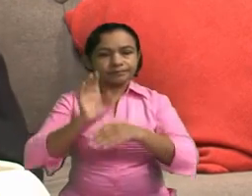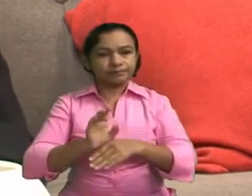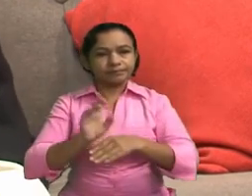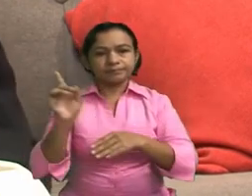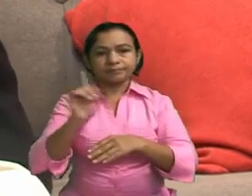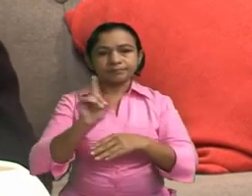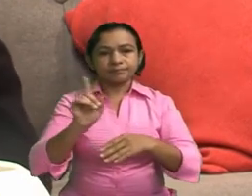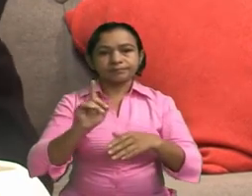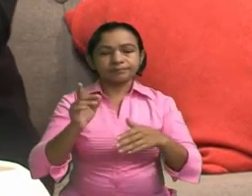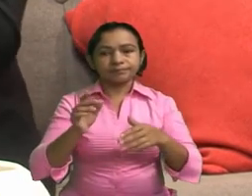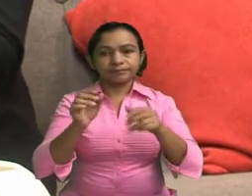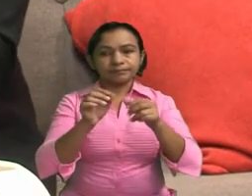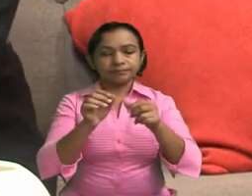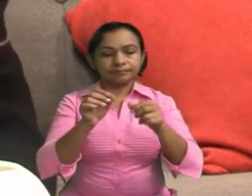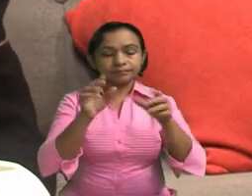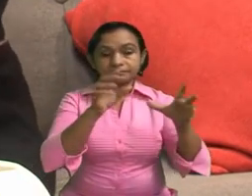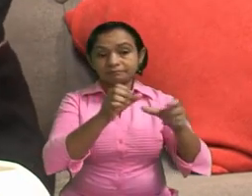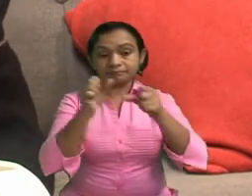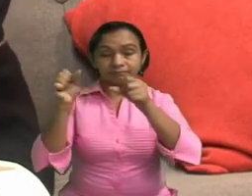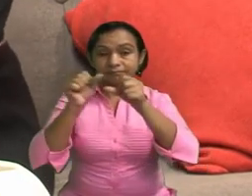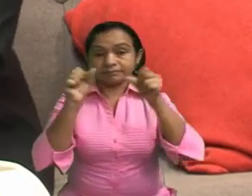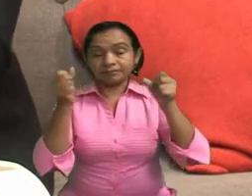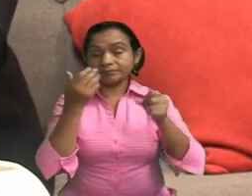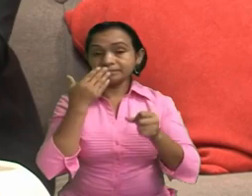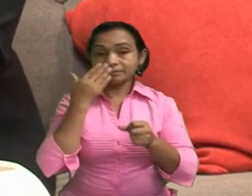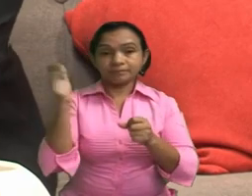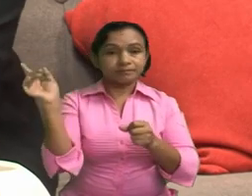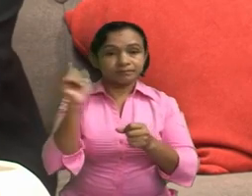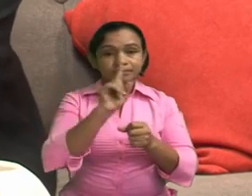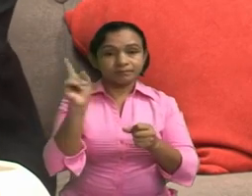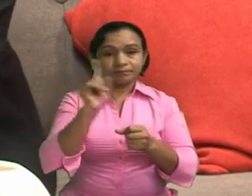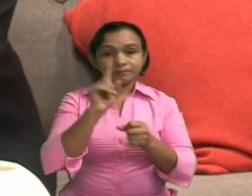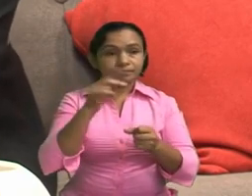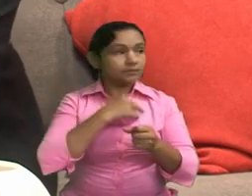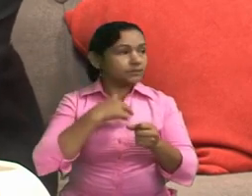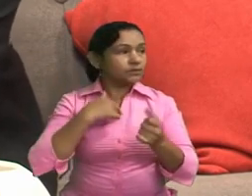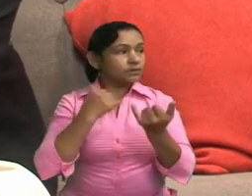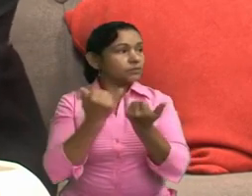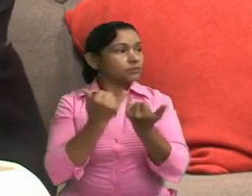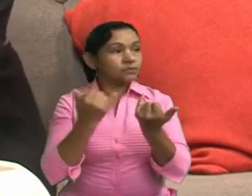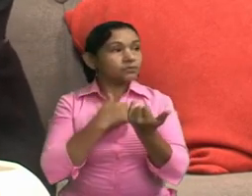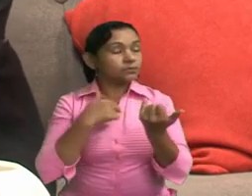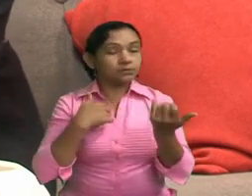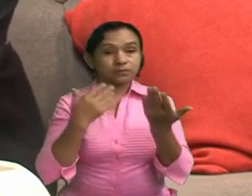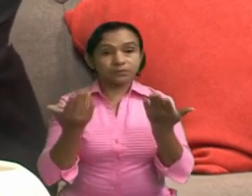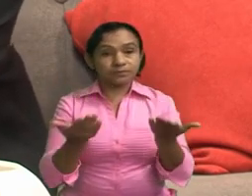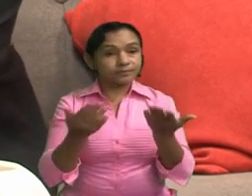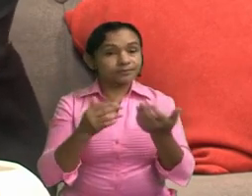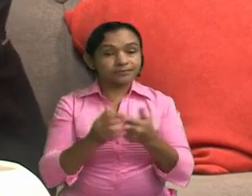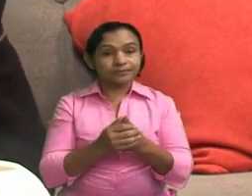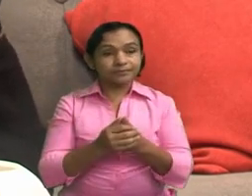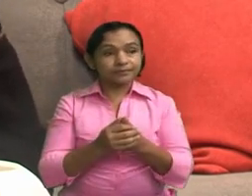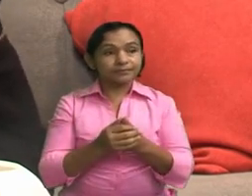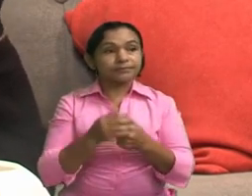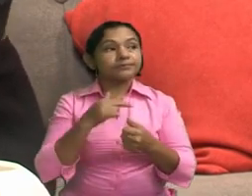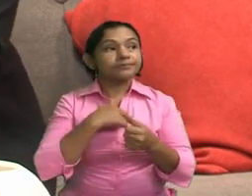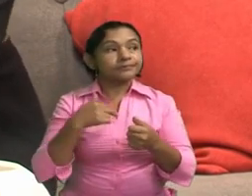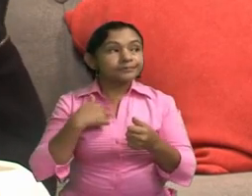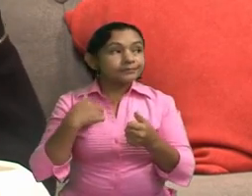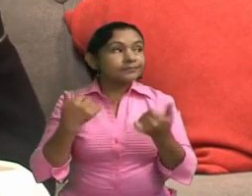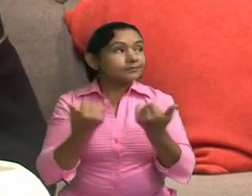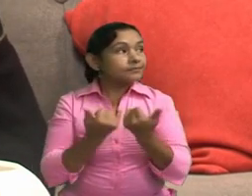así es, sacarlo de su medio no es bueno, ¿verdad? Entonces un llamado a no sacar a los animales, el monito,